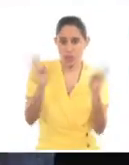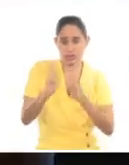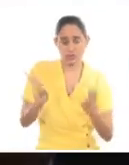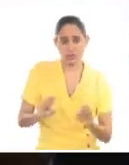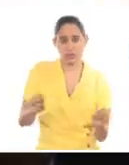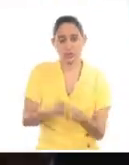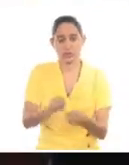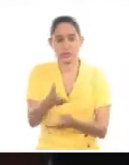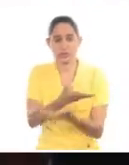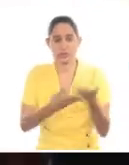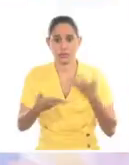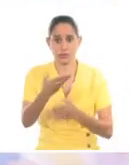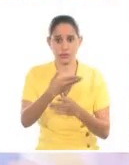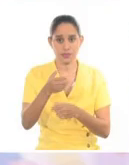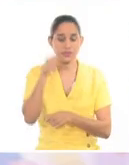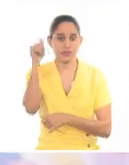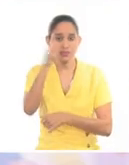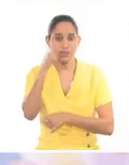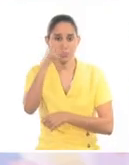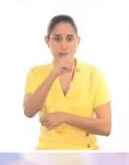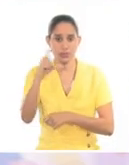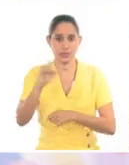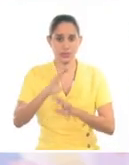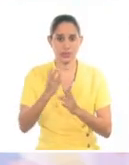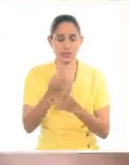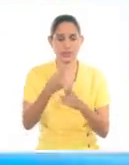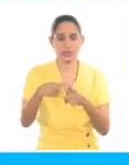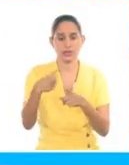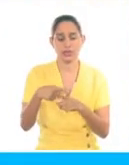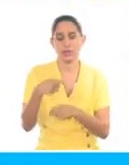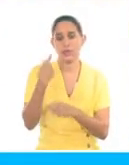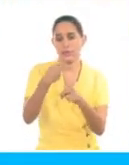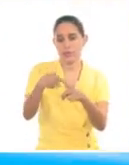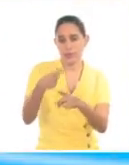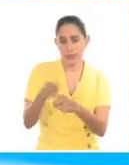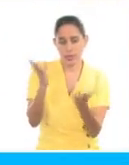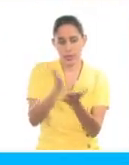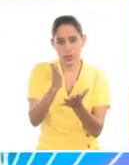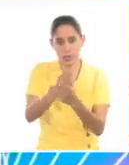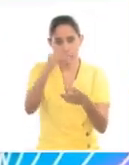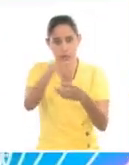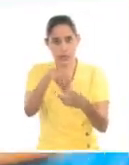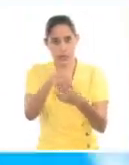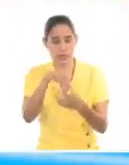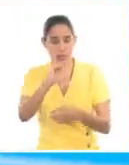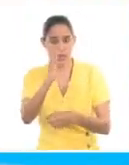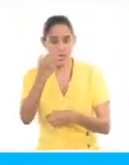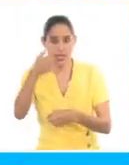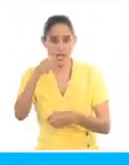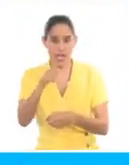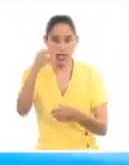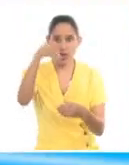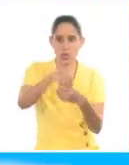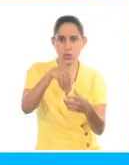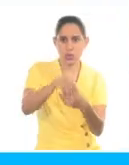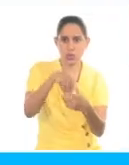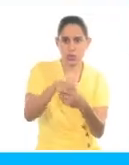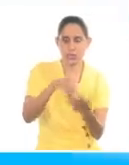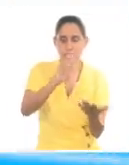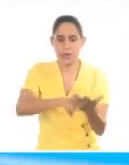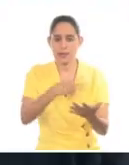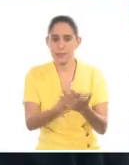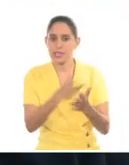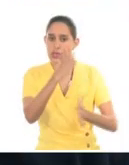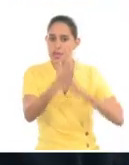peña en el cine La Rampa. No conformes con lo hecho, los estudios de animación del ICAI incluyeron a sus producciones el lenguaje de